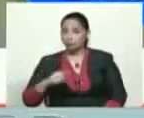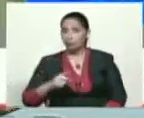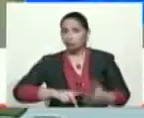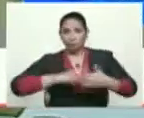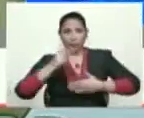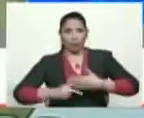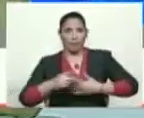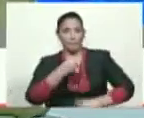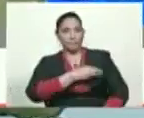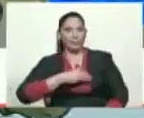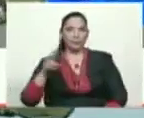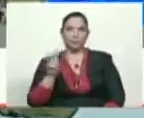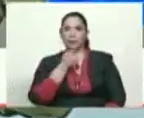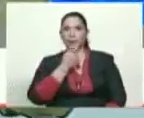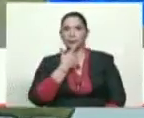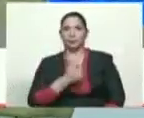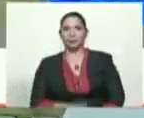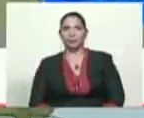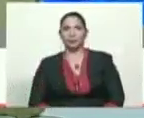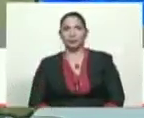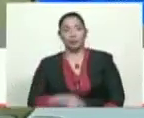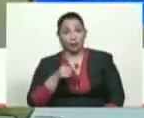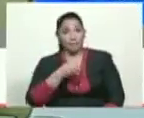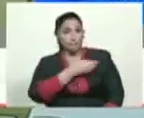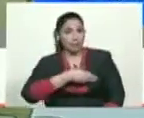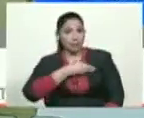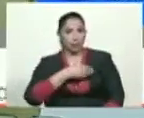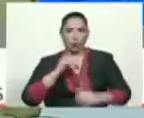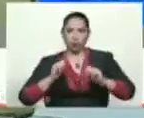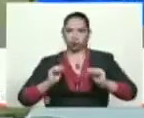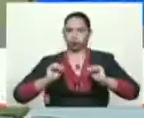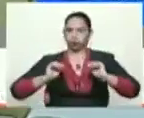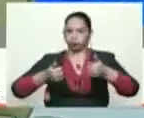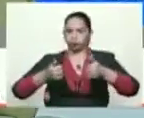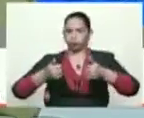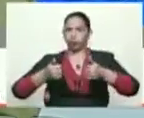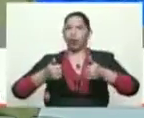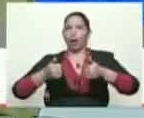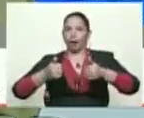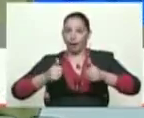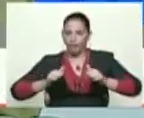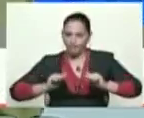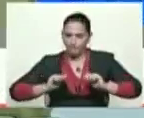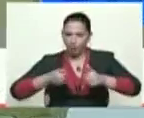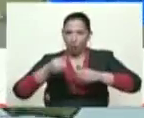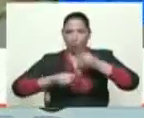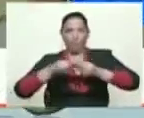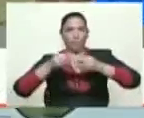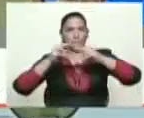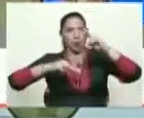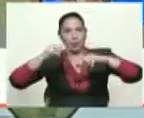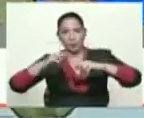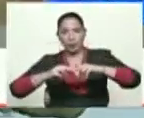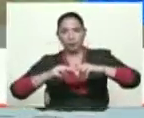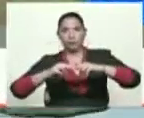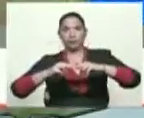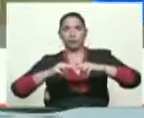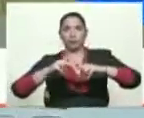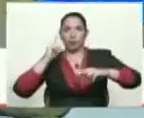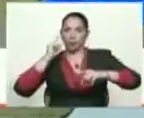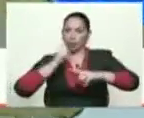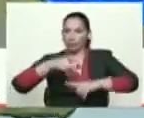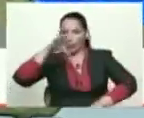misión venezuela bella es una misión en pleno proceso de construcción vicepresidenta que debe aprender